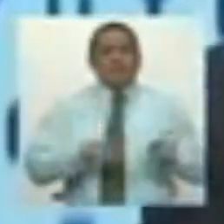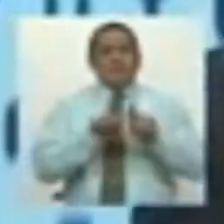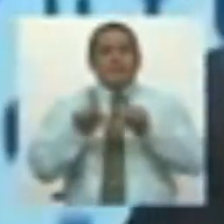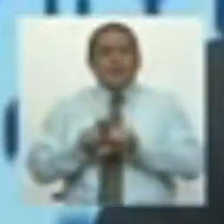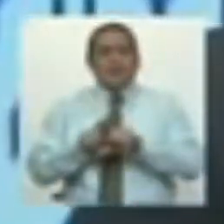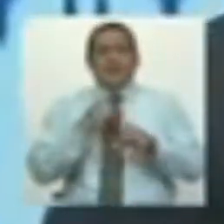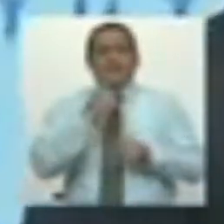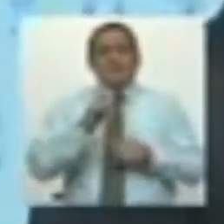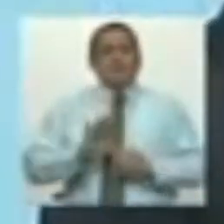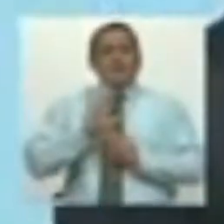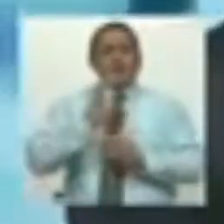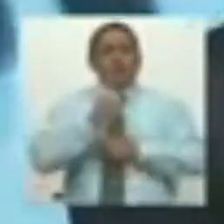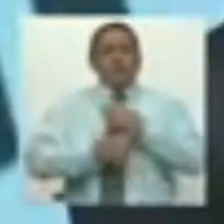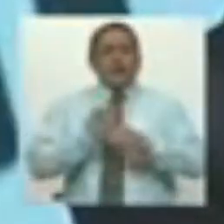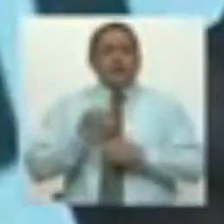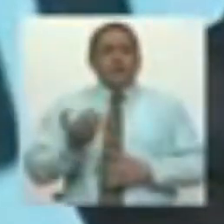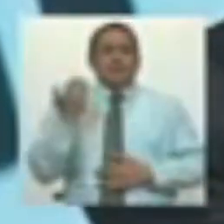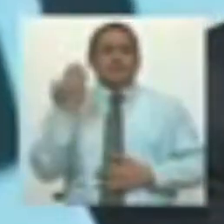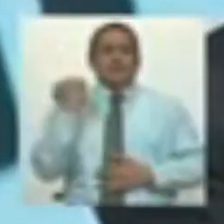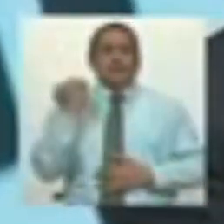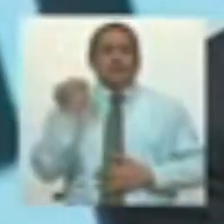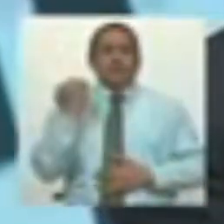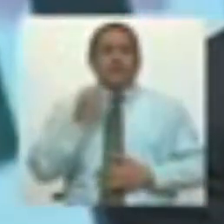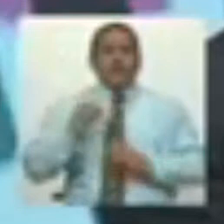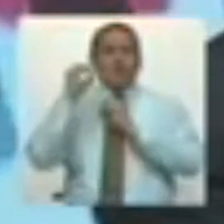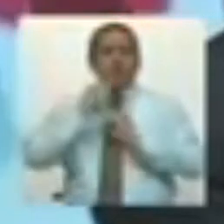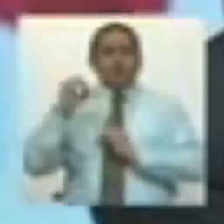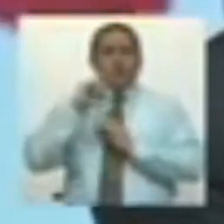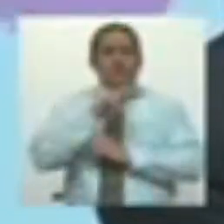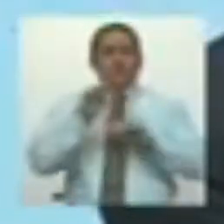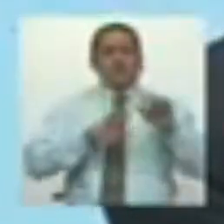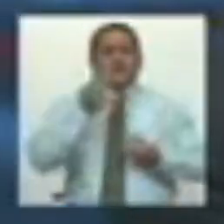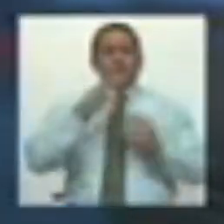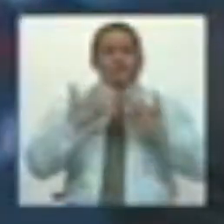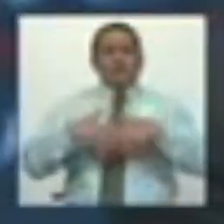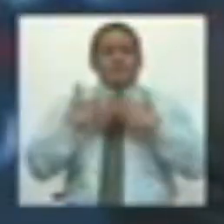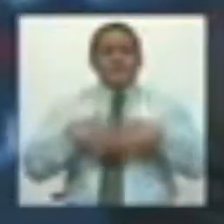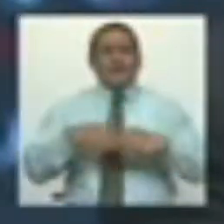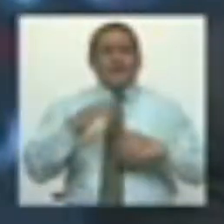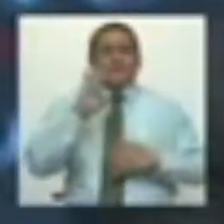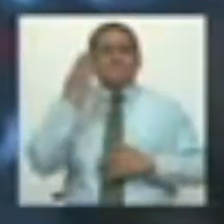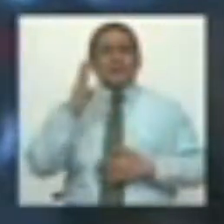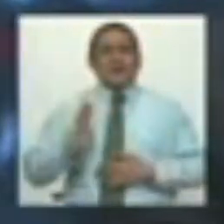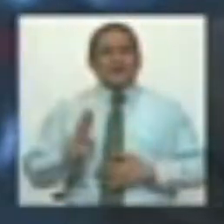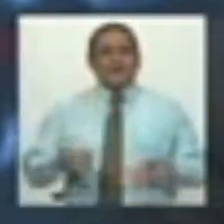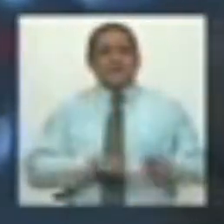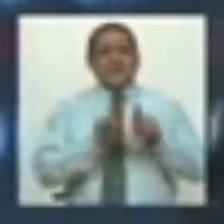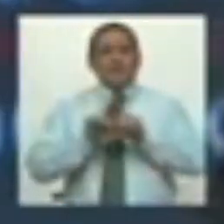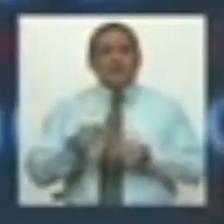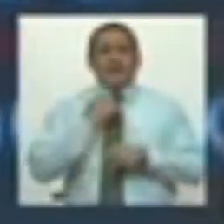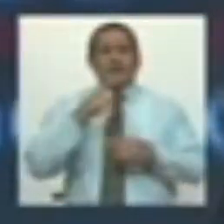fue presentada el año pasado en octubre del 2013 por una empresa brasilera y fue